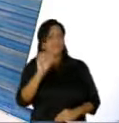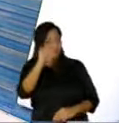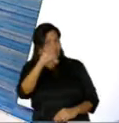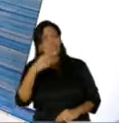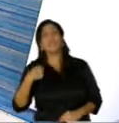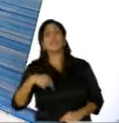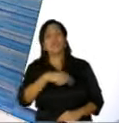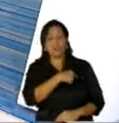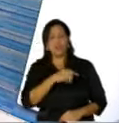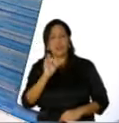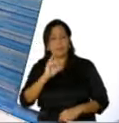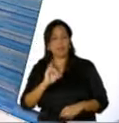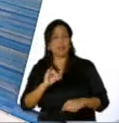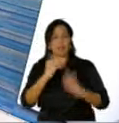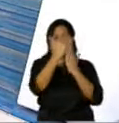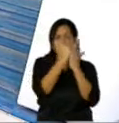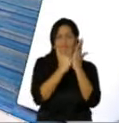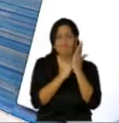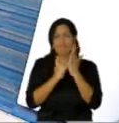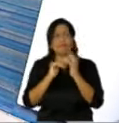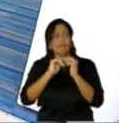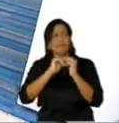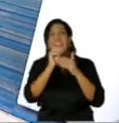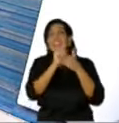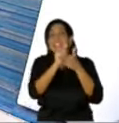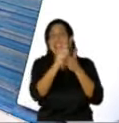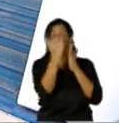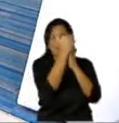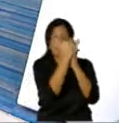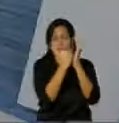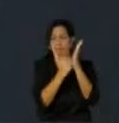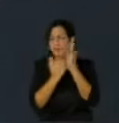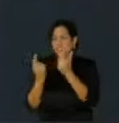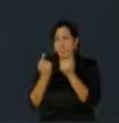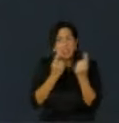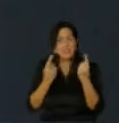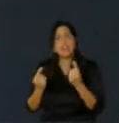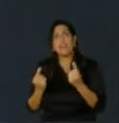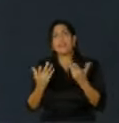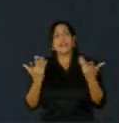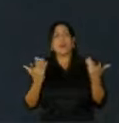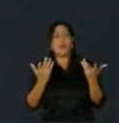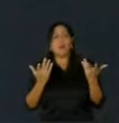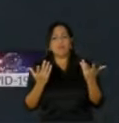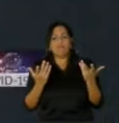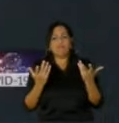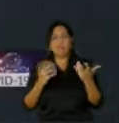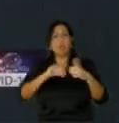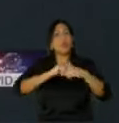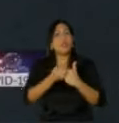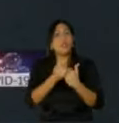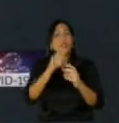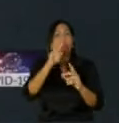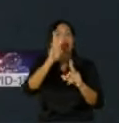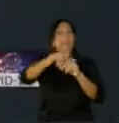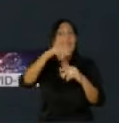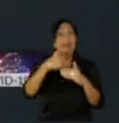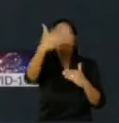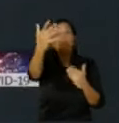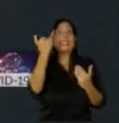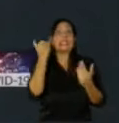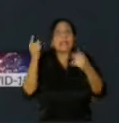estamos trabajando, ¿verdad?, escribiendo protocolos y guías para ciertos sectores, ¿verdad?, de cómo manejar esta pandemia y que se puedan aplicar en el futuro, Dios no quiera que